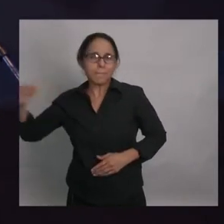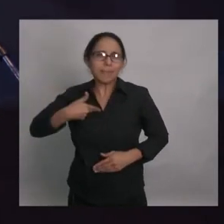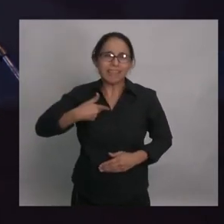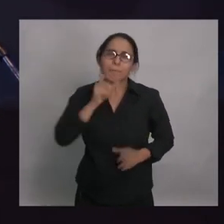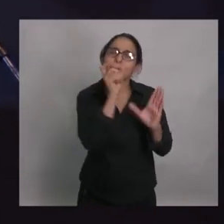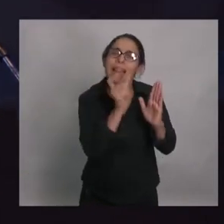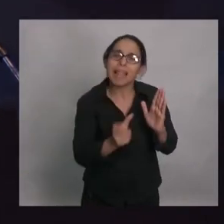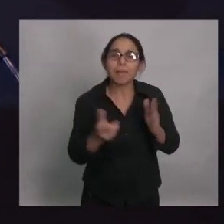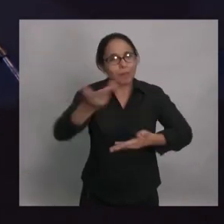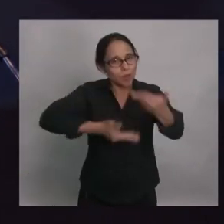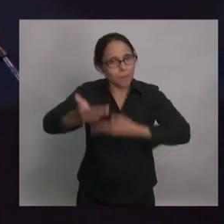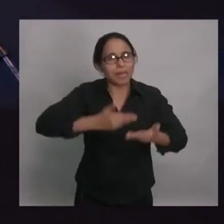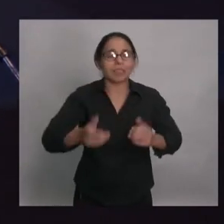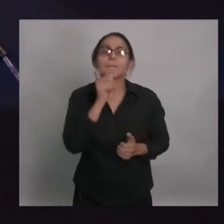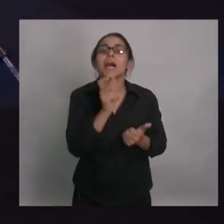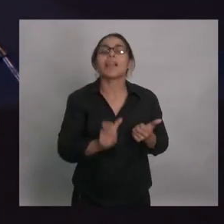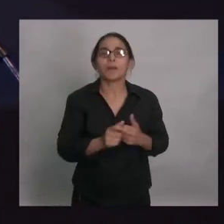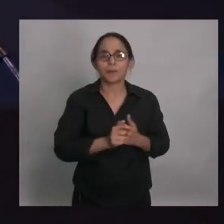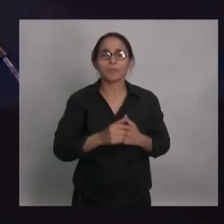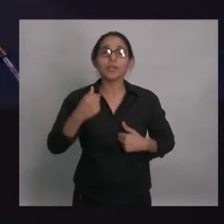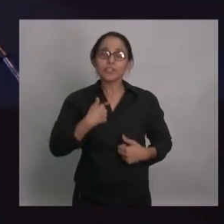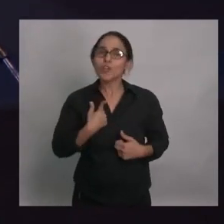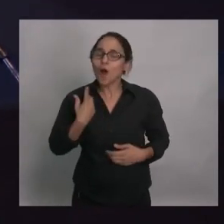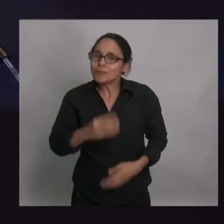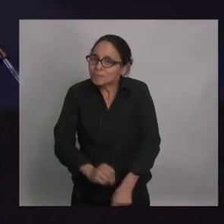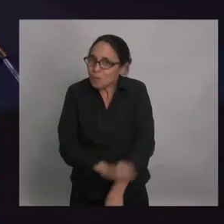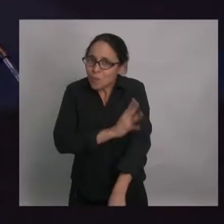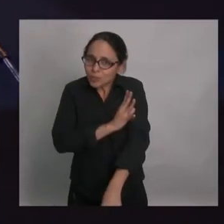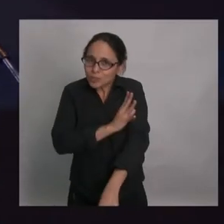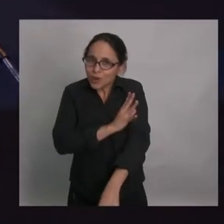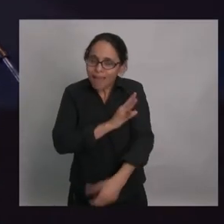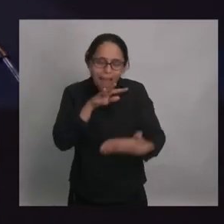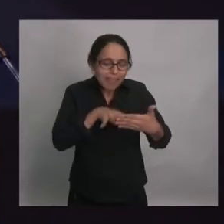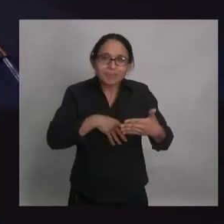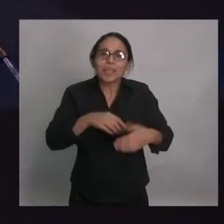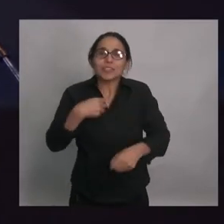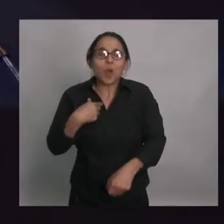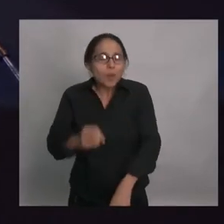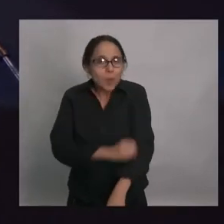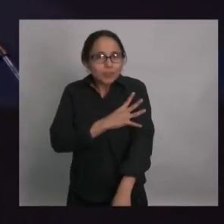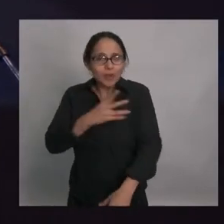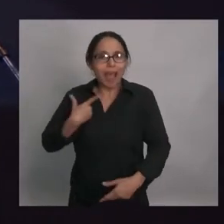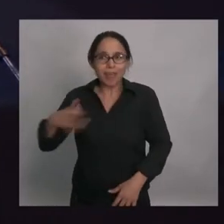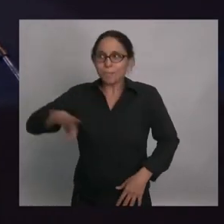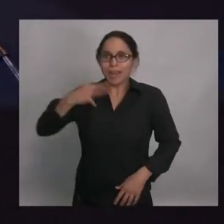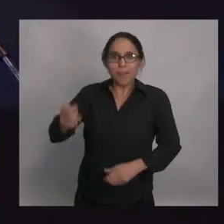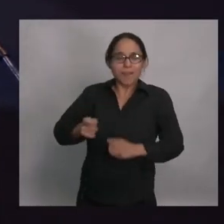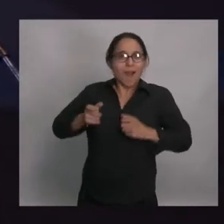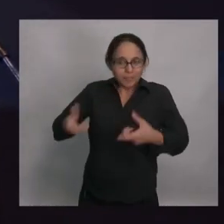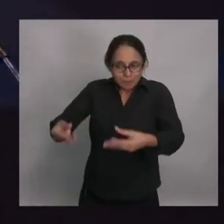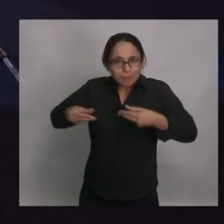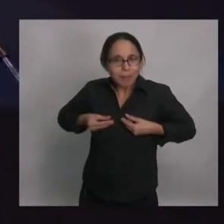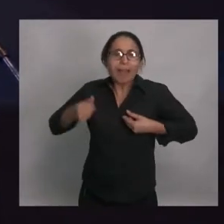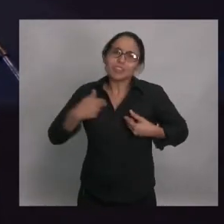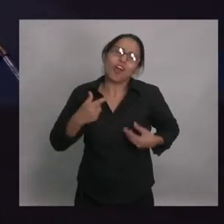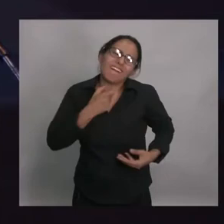ustedes dice así estoy muy emocionada con este inesperado premio hubiera querido estar con